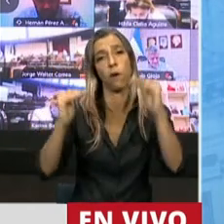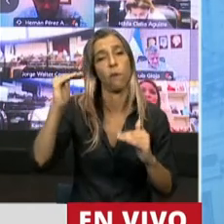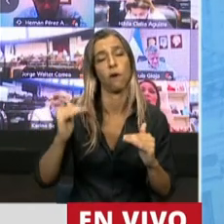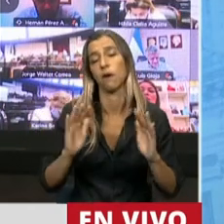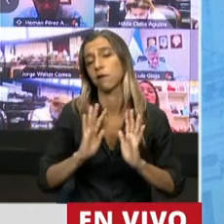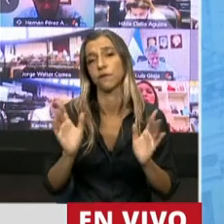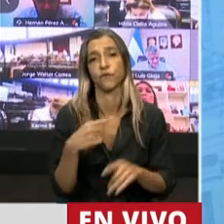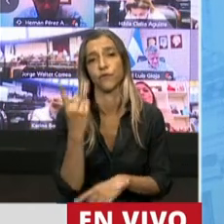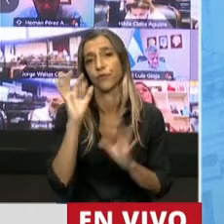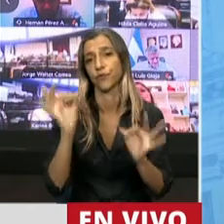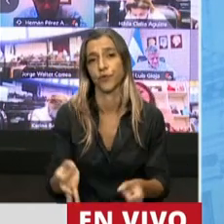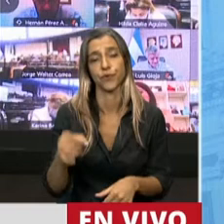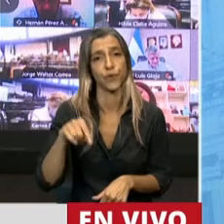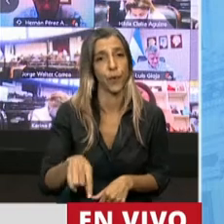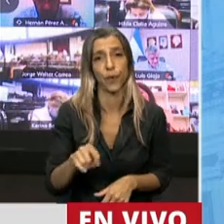en lo fiscal,